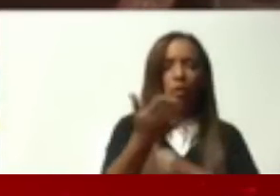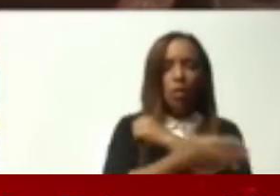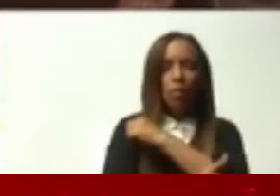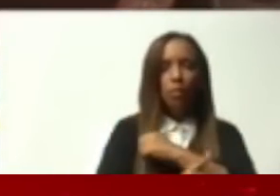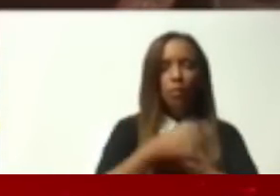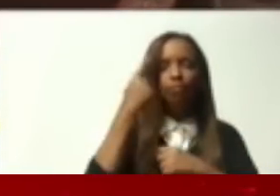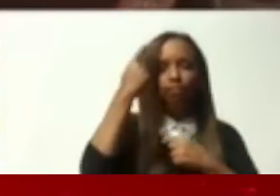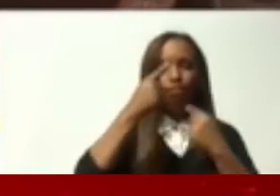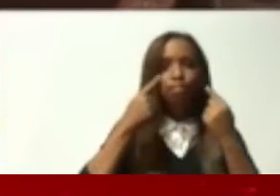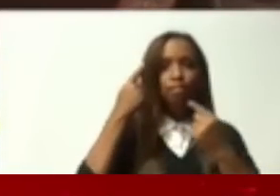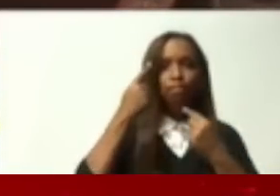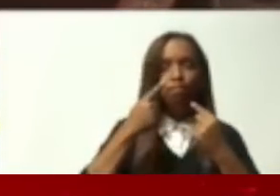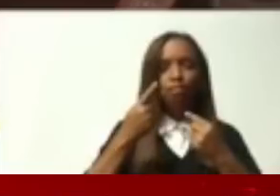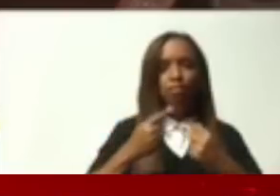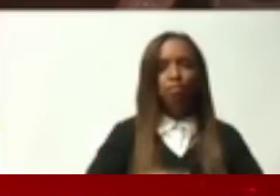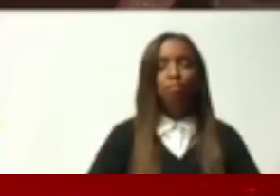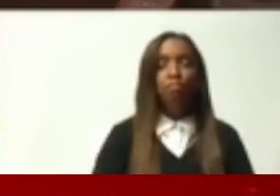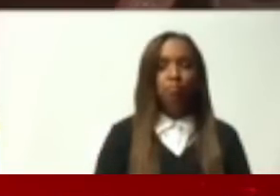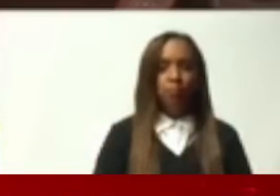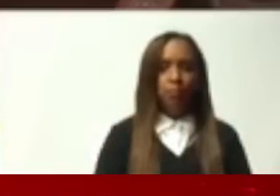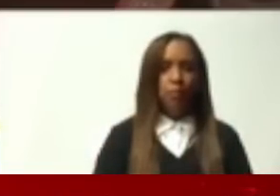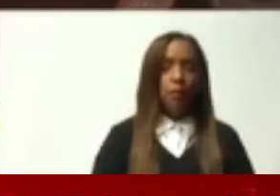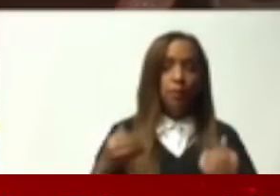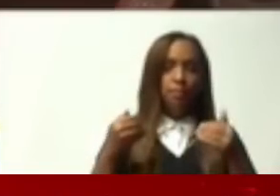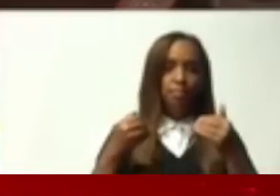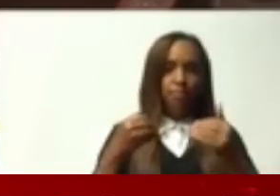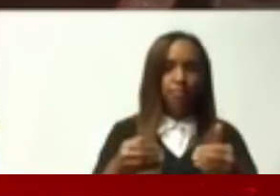Gutiérrez. A votación.